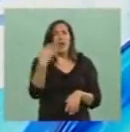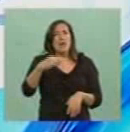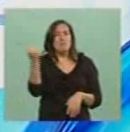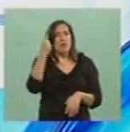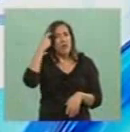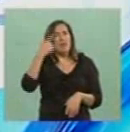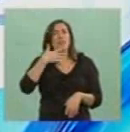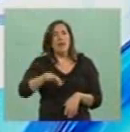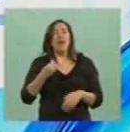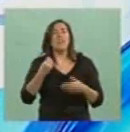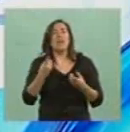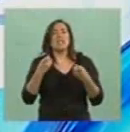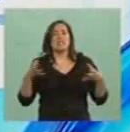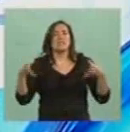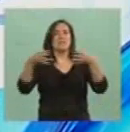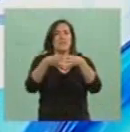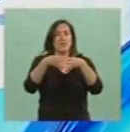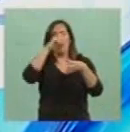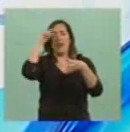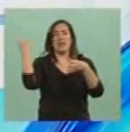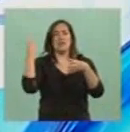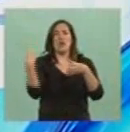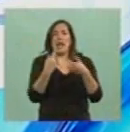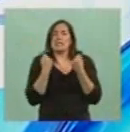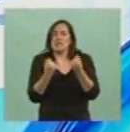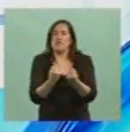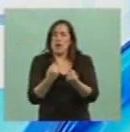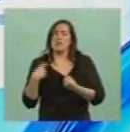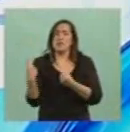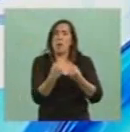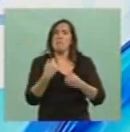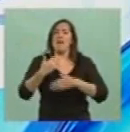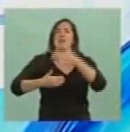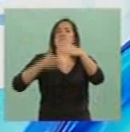de la necesidad de aunar esfuerzos para seguir creciendo. Porque